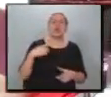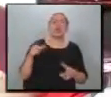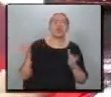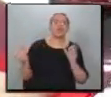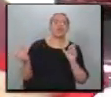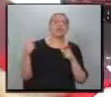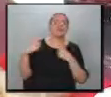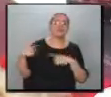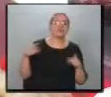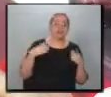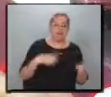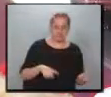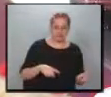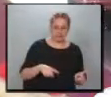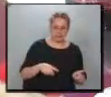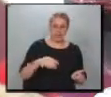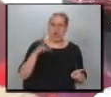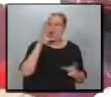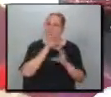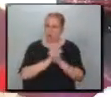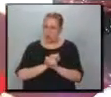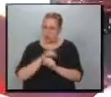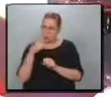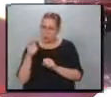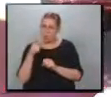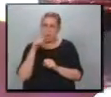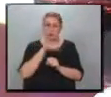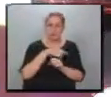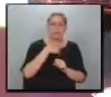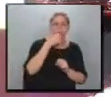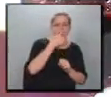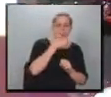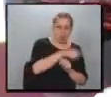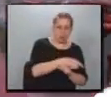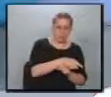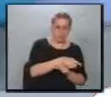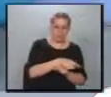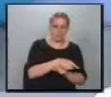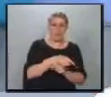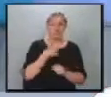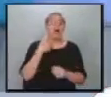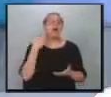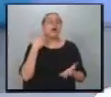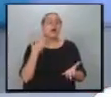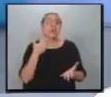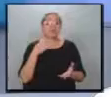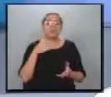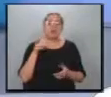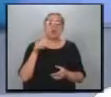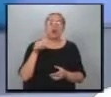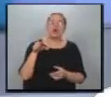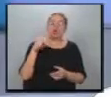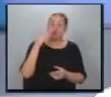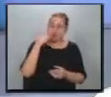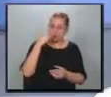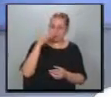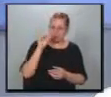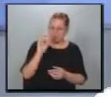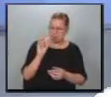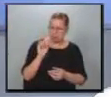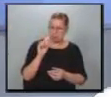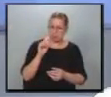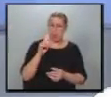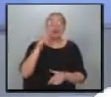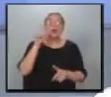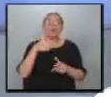más granate, acá hay un color mucho más rubí. Si te animás, por un bocadito, ya la gente espera